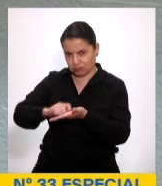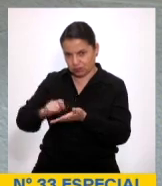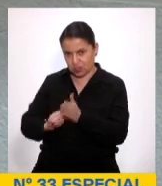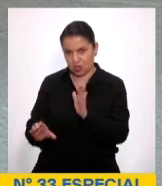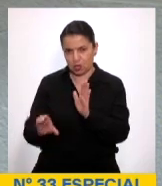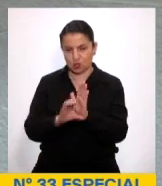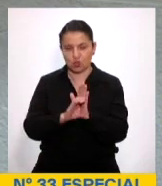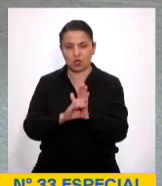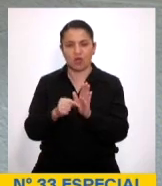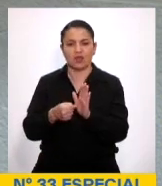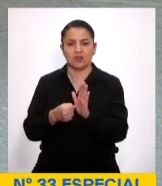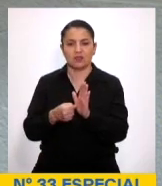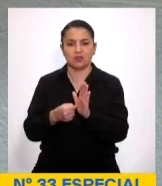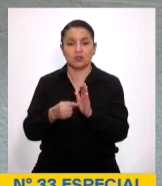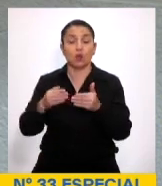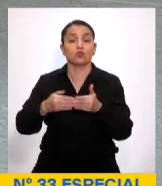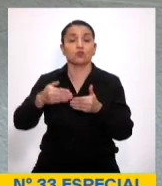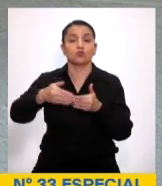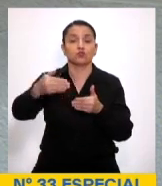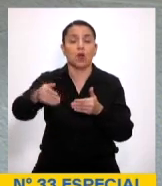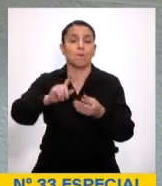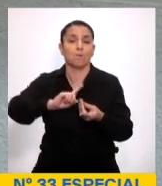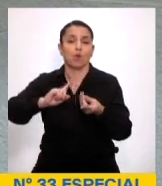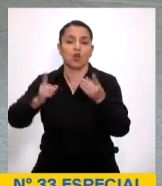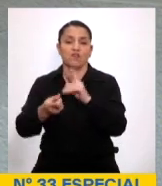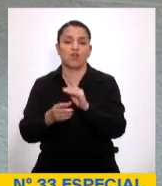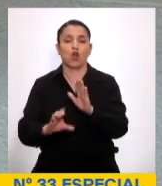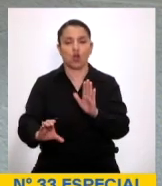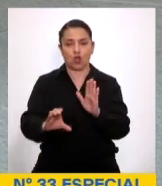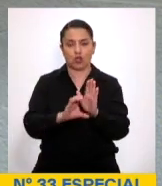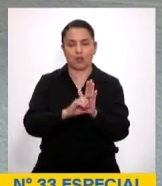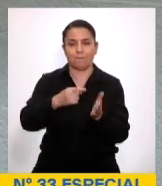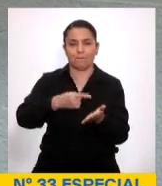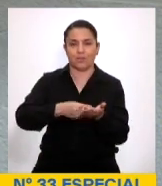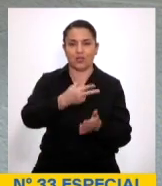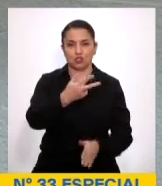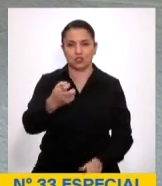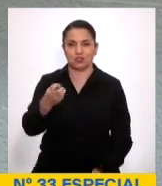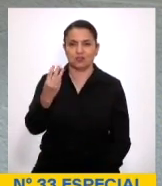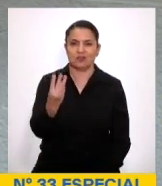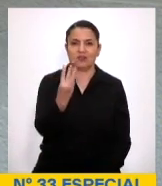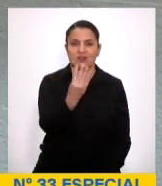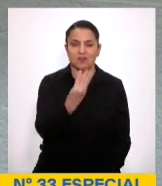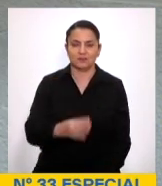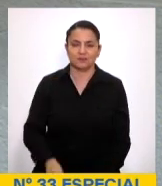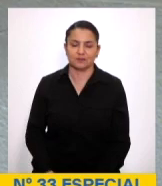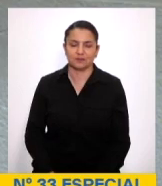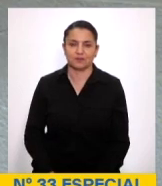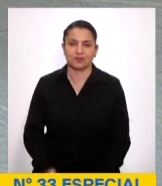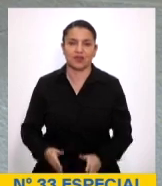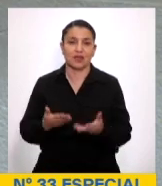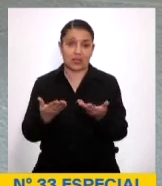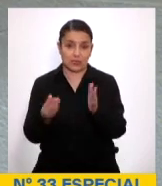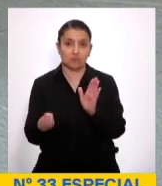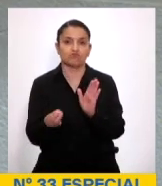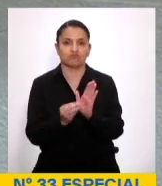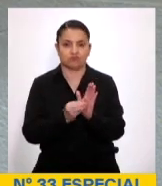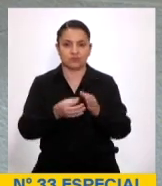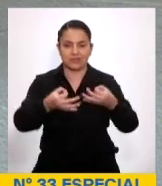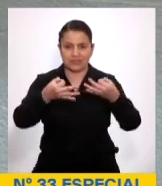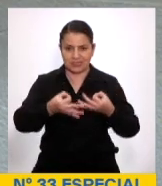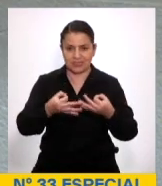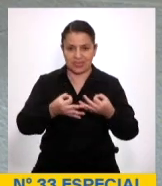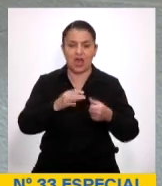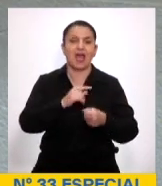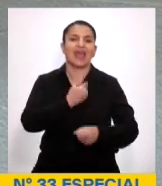se vería posteriormente modificado por la Constitución de 1833 en que se asentaría la figura prominente